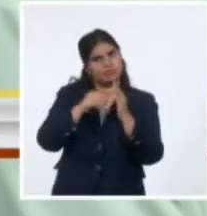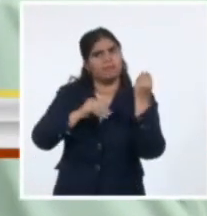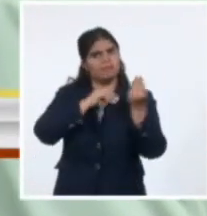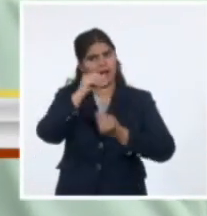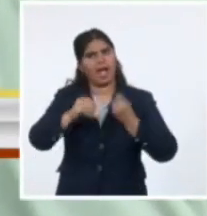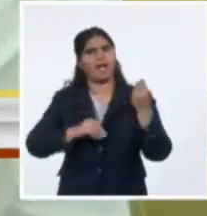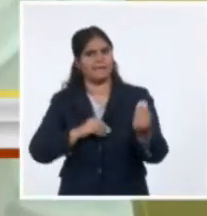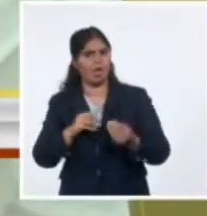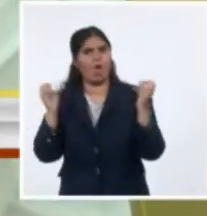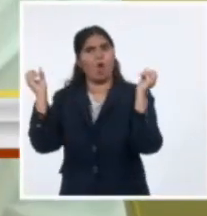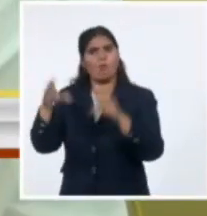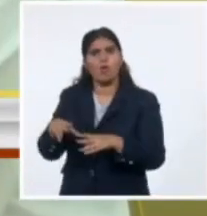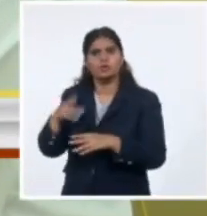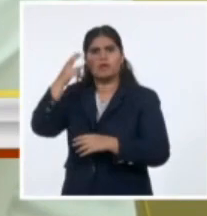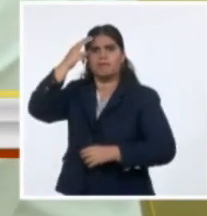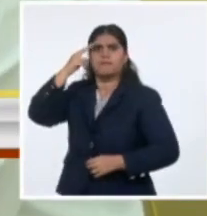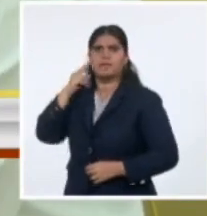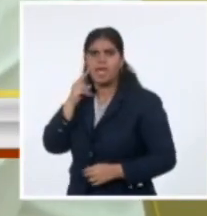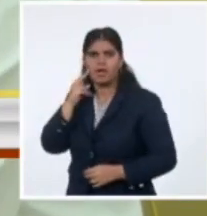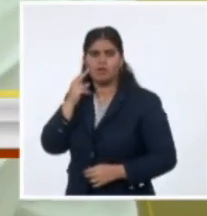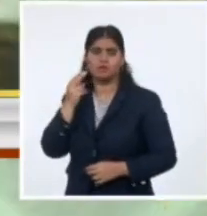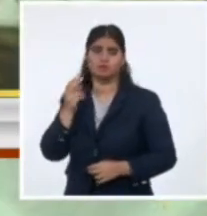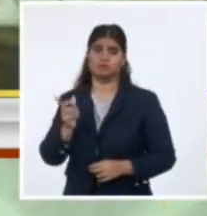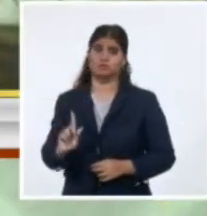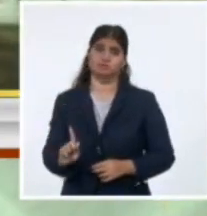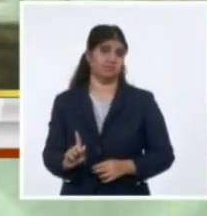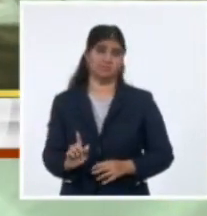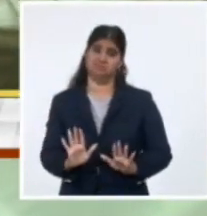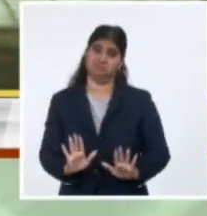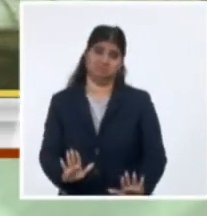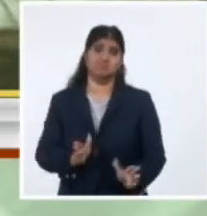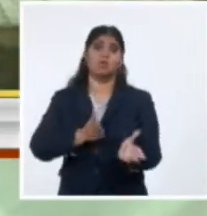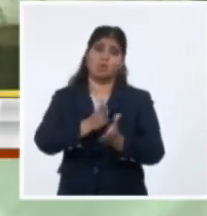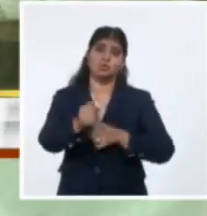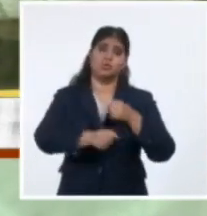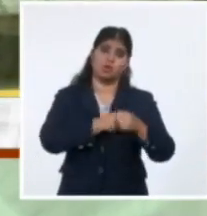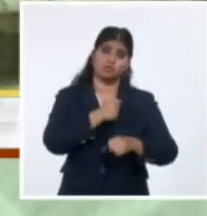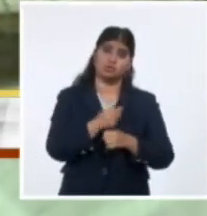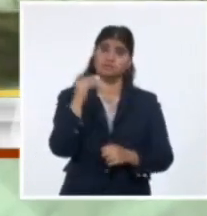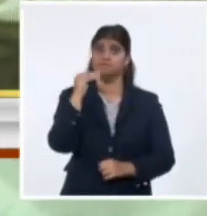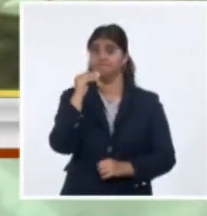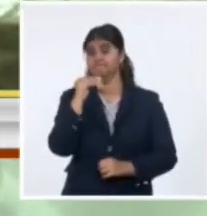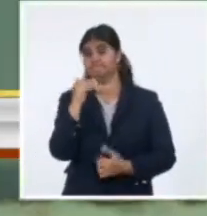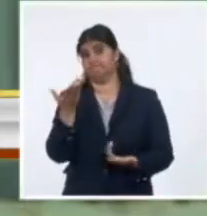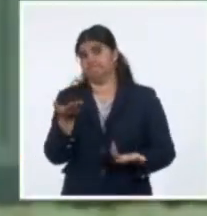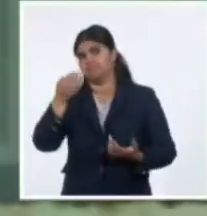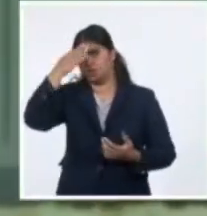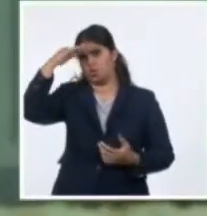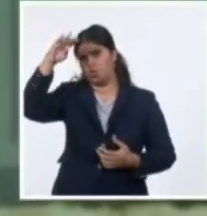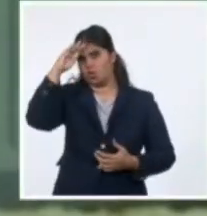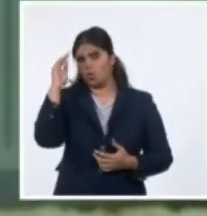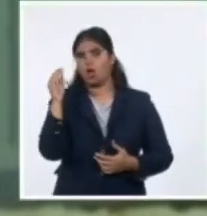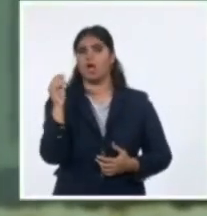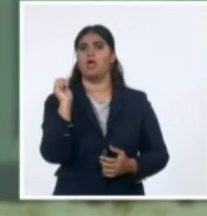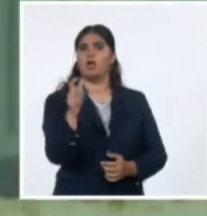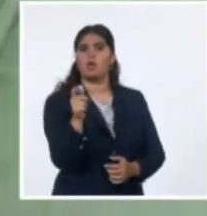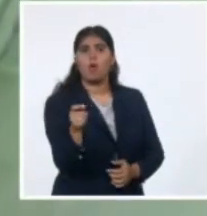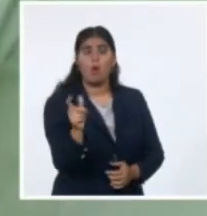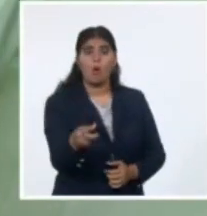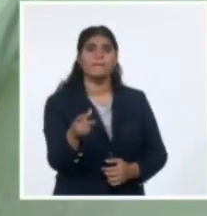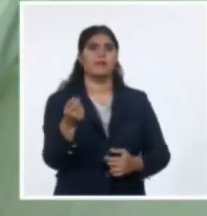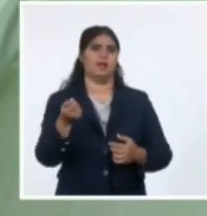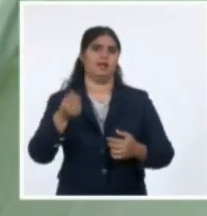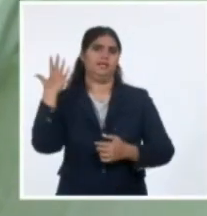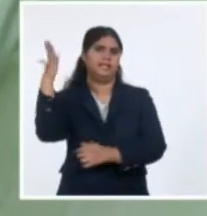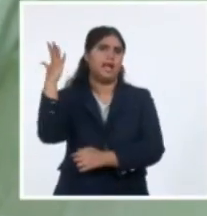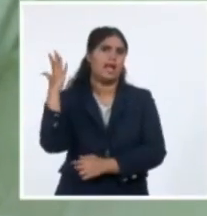útil de los equipos necesarios en las prestaciones asistenciales del país. Cuba no puede adquirir en ningún lugar, de